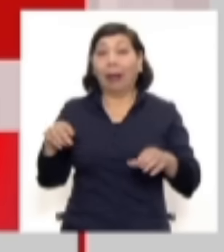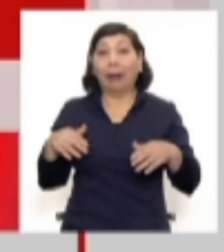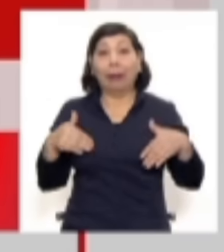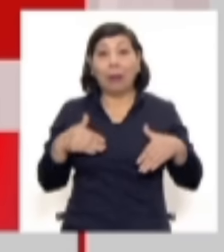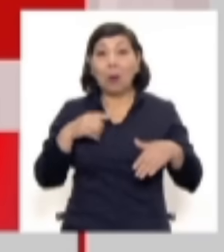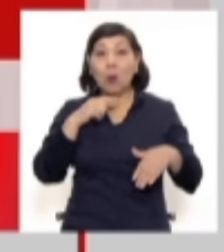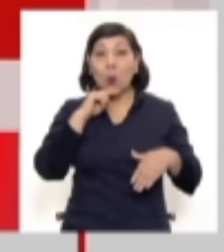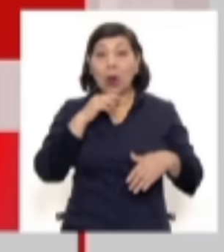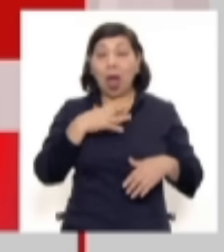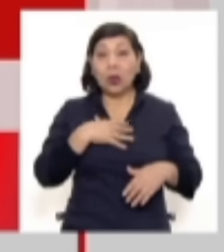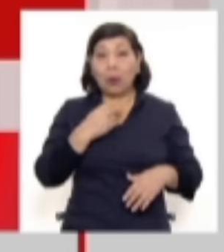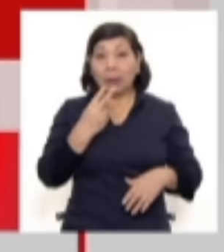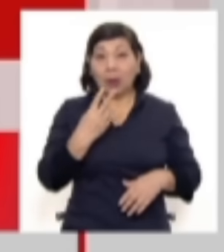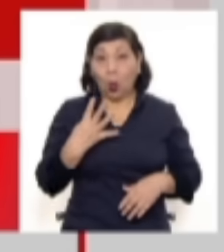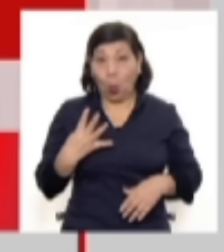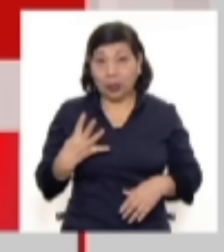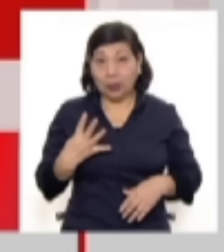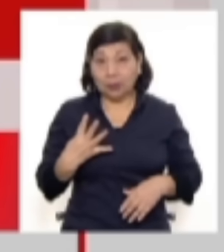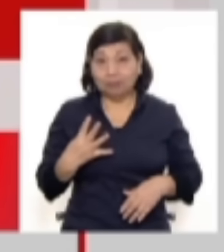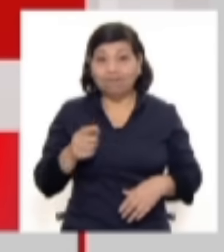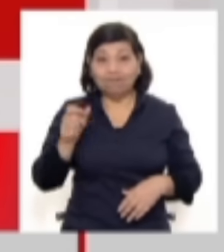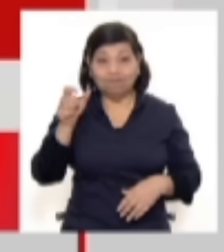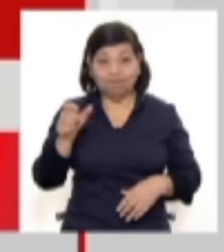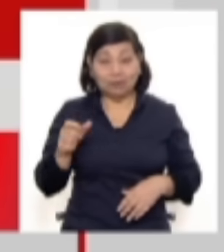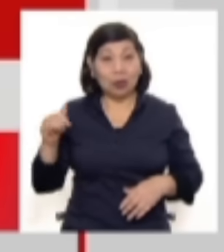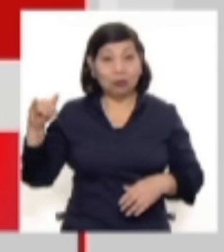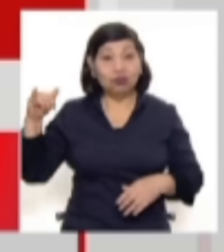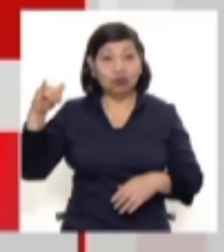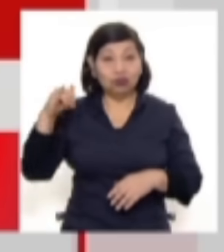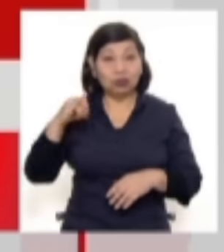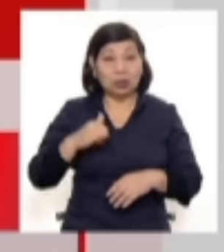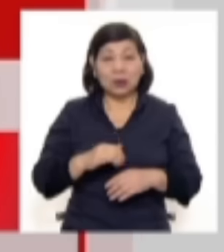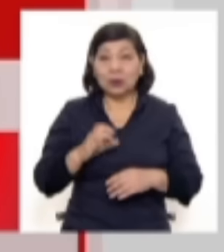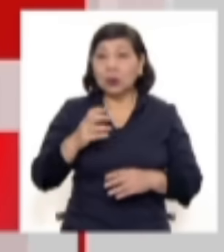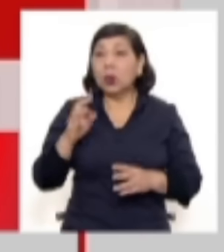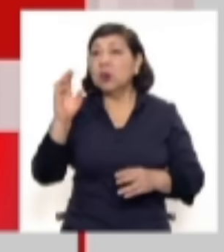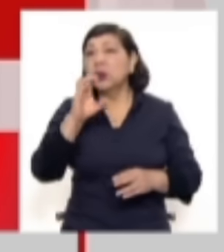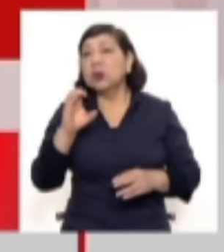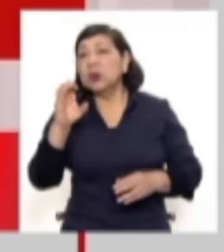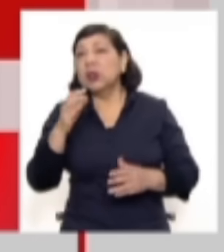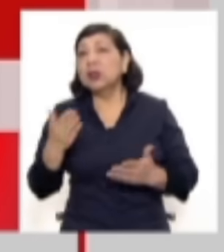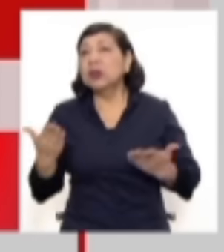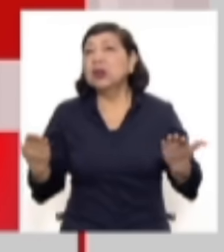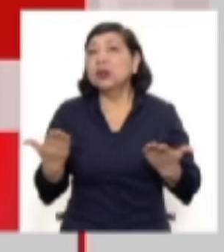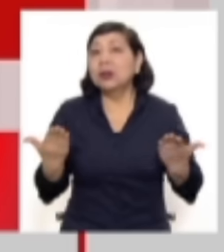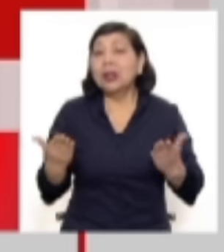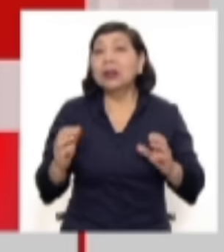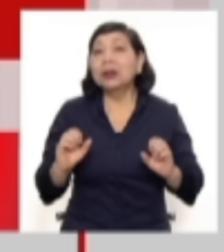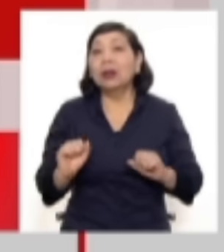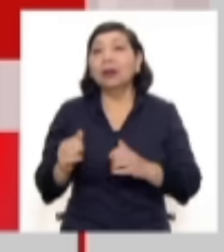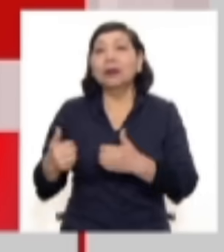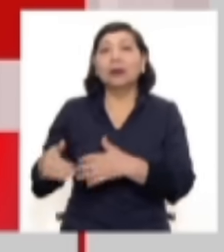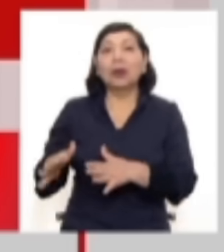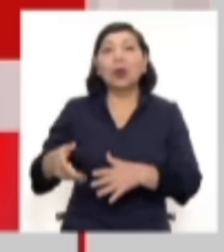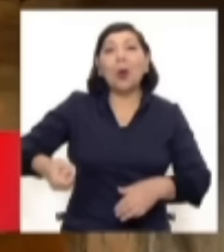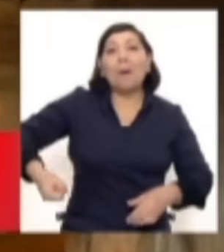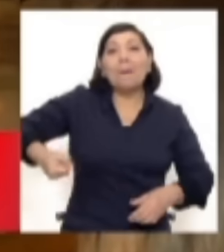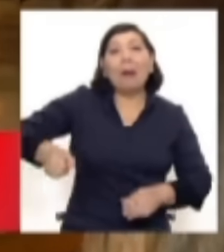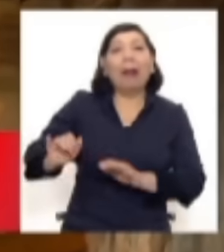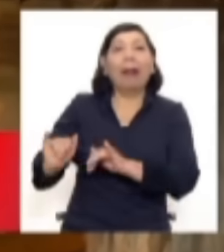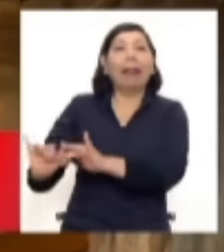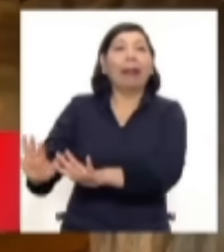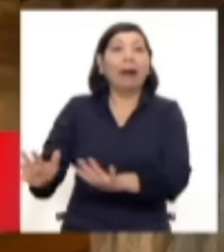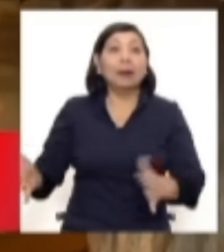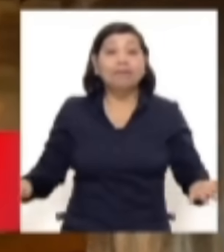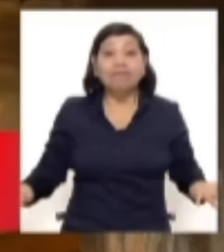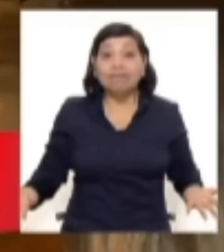Lis García de 24 años el personal de aol la buscó en la sala de vuelos nacionales Donde había abandonado su maleta